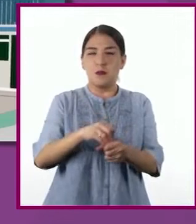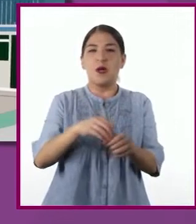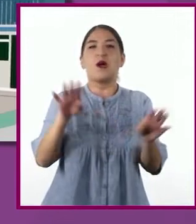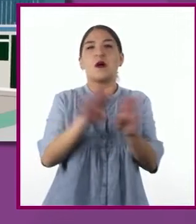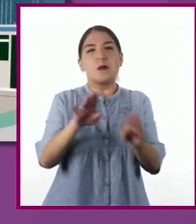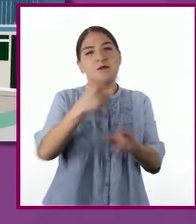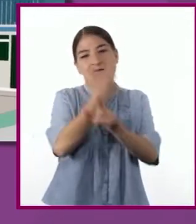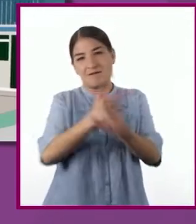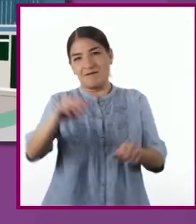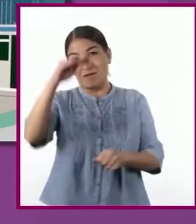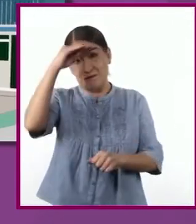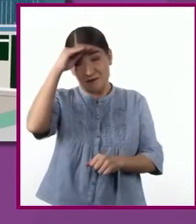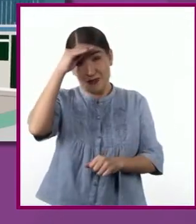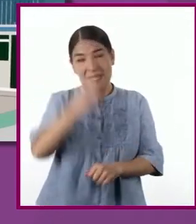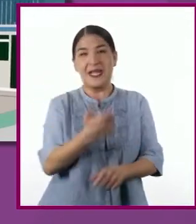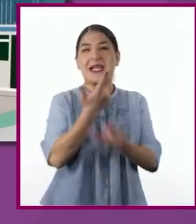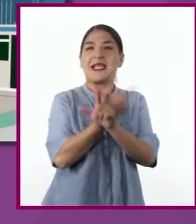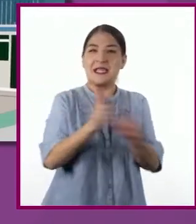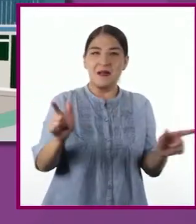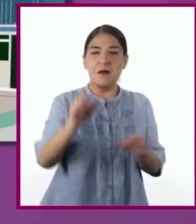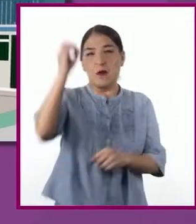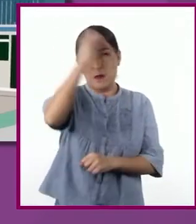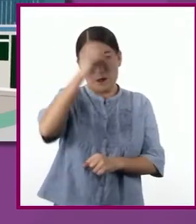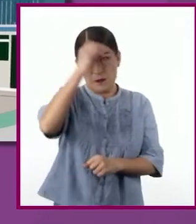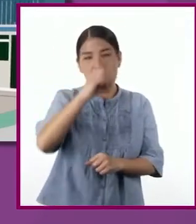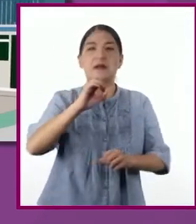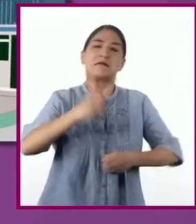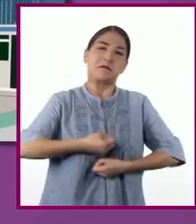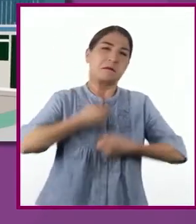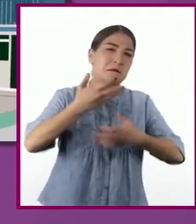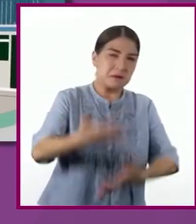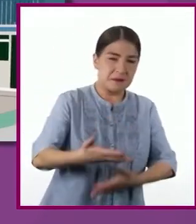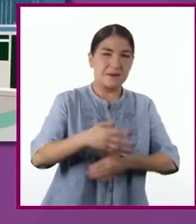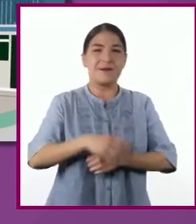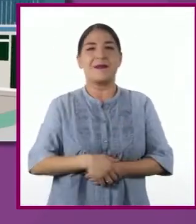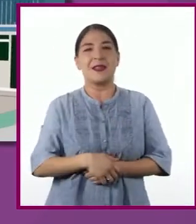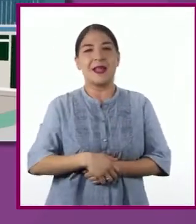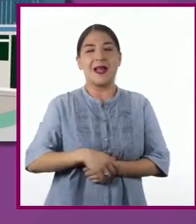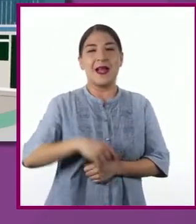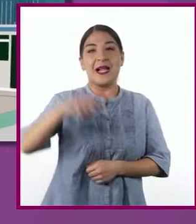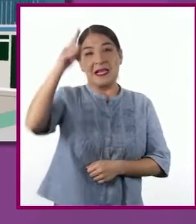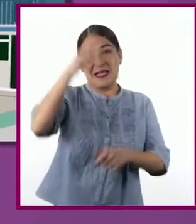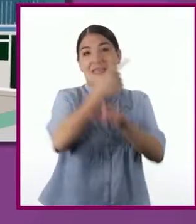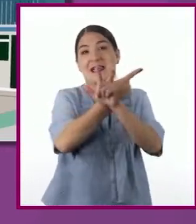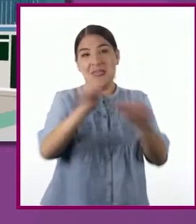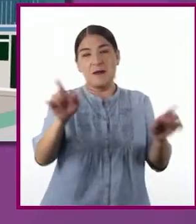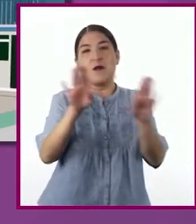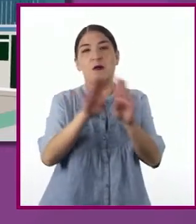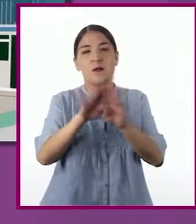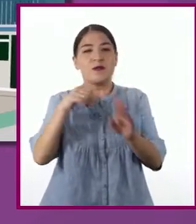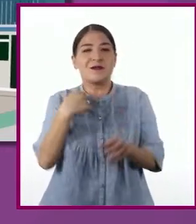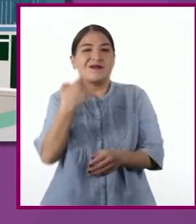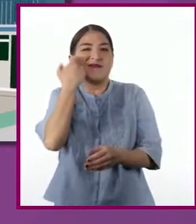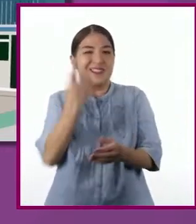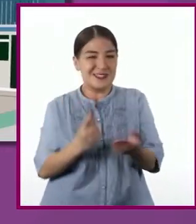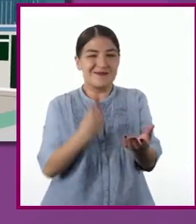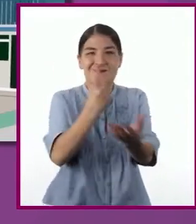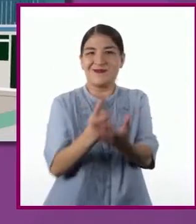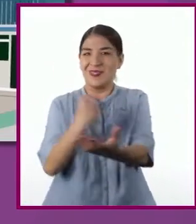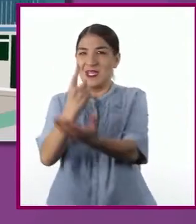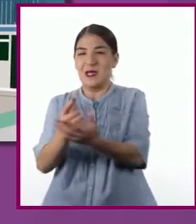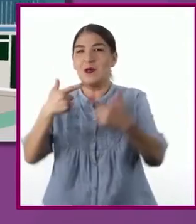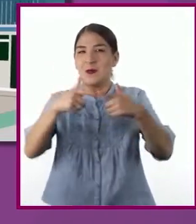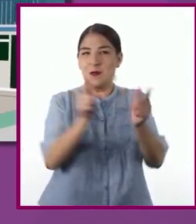de pensamiento, la libertad de opinar o expresar, la libertad de asociarse y la